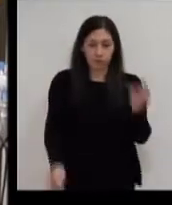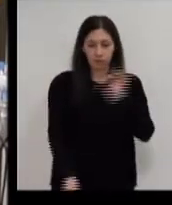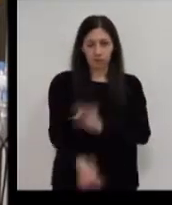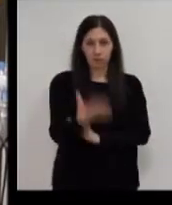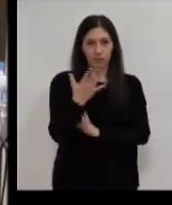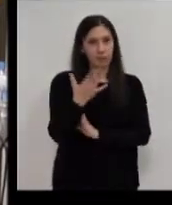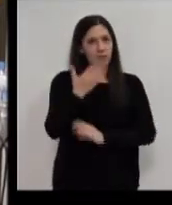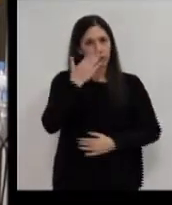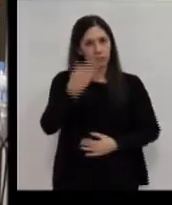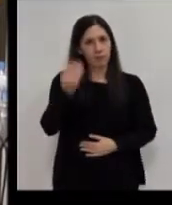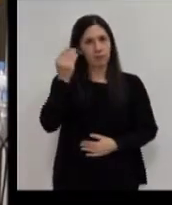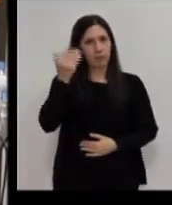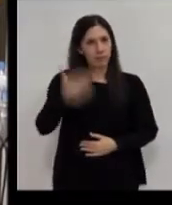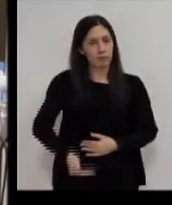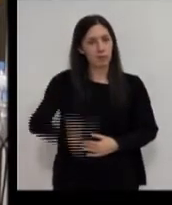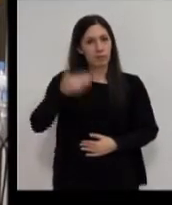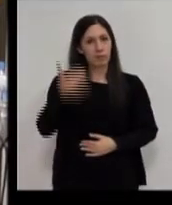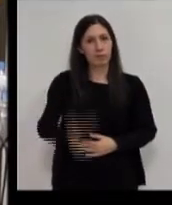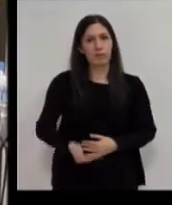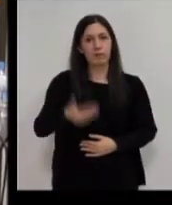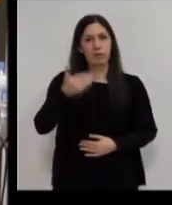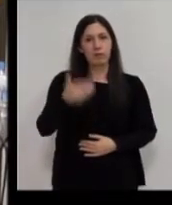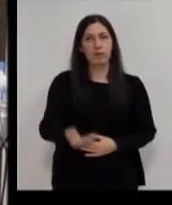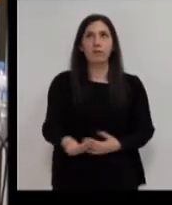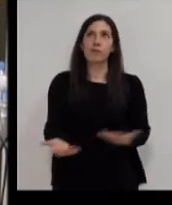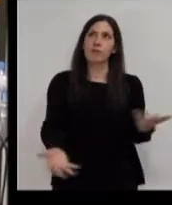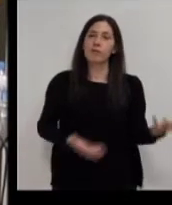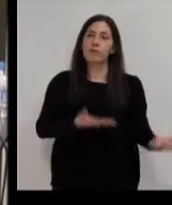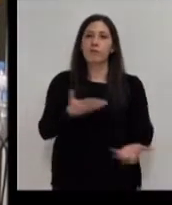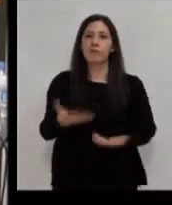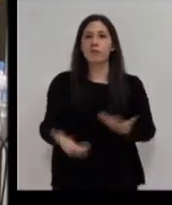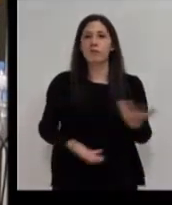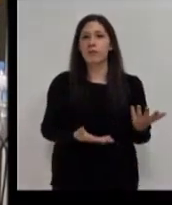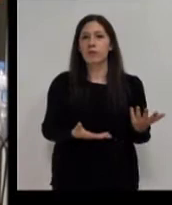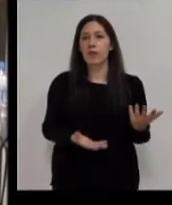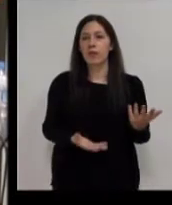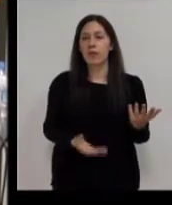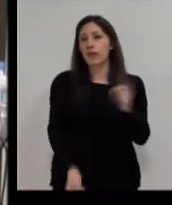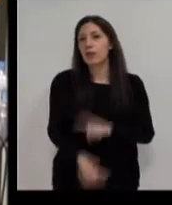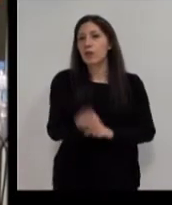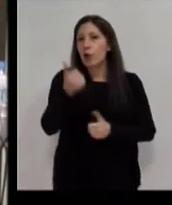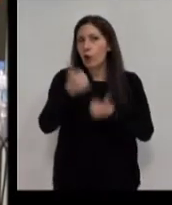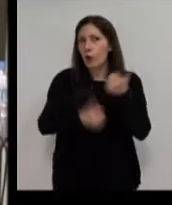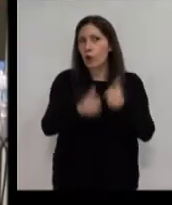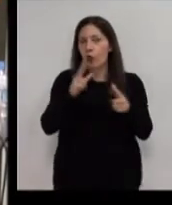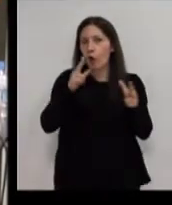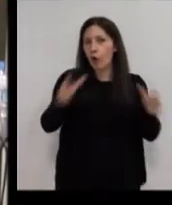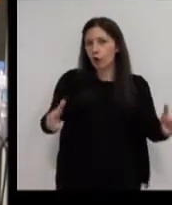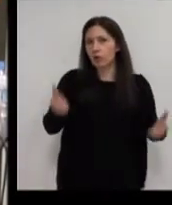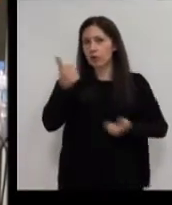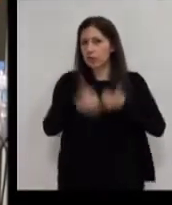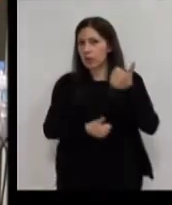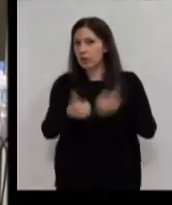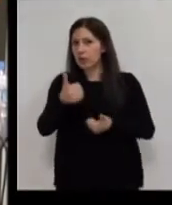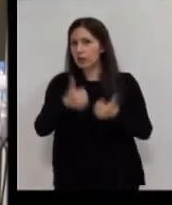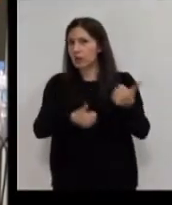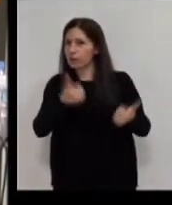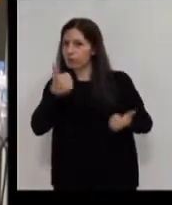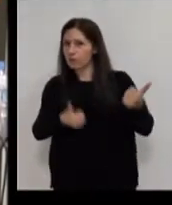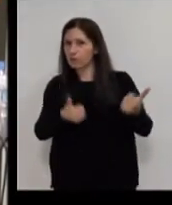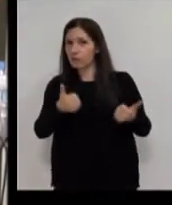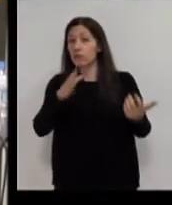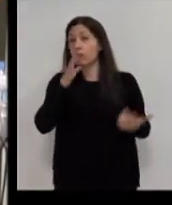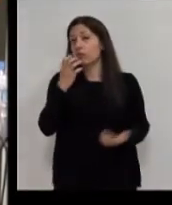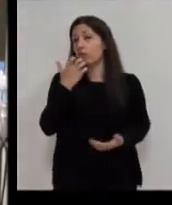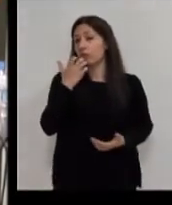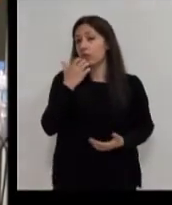sensibilización ha surgido y ha sido muy importante porque ha creado como competencia entre los hoteles y entre